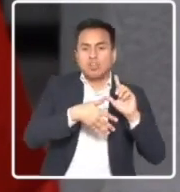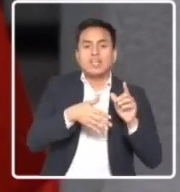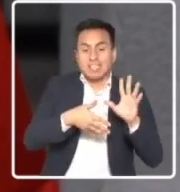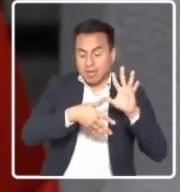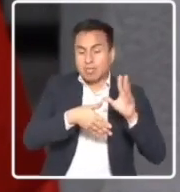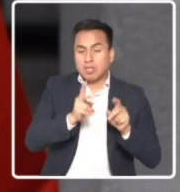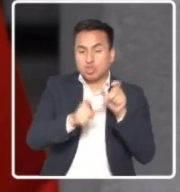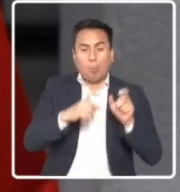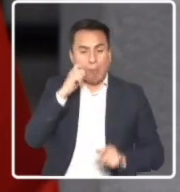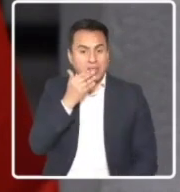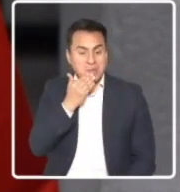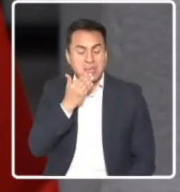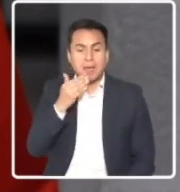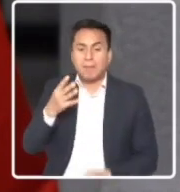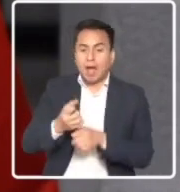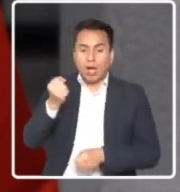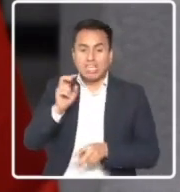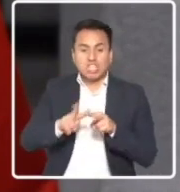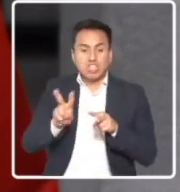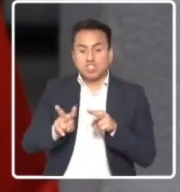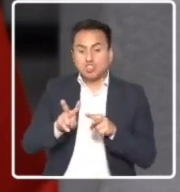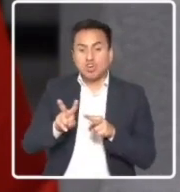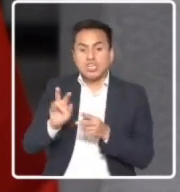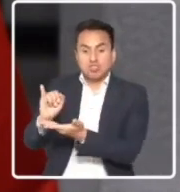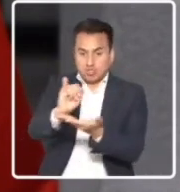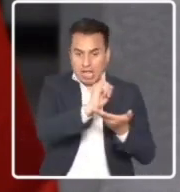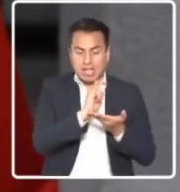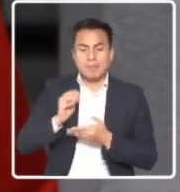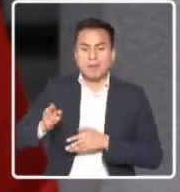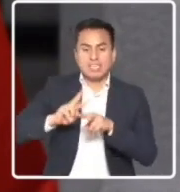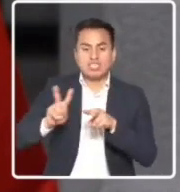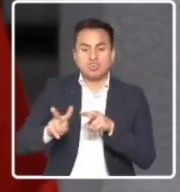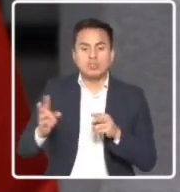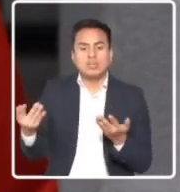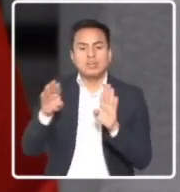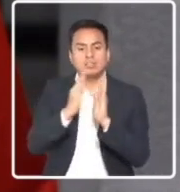humanos. Paraguay desarrolló este mecanismo interinstitucional permanente para la